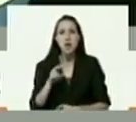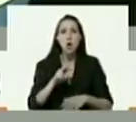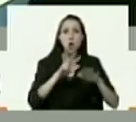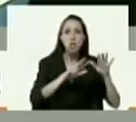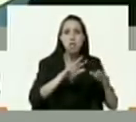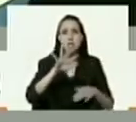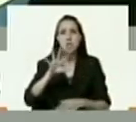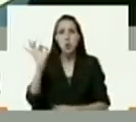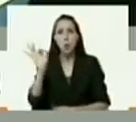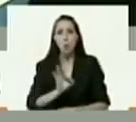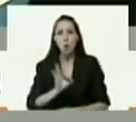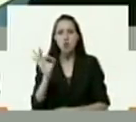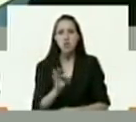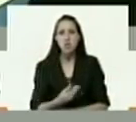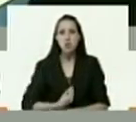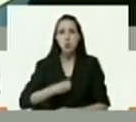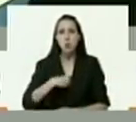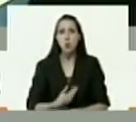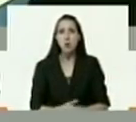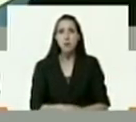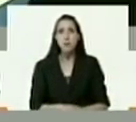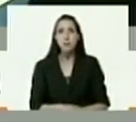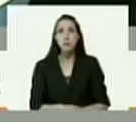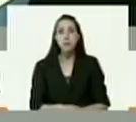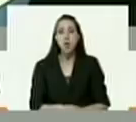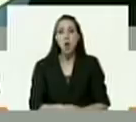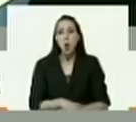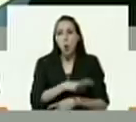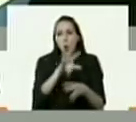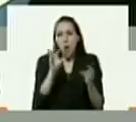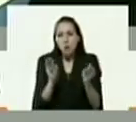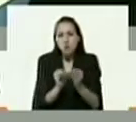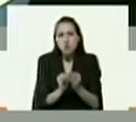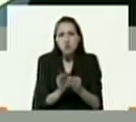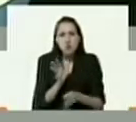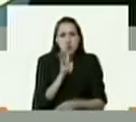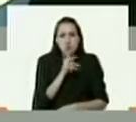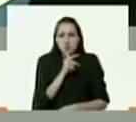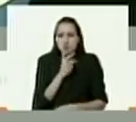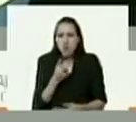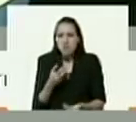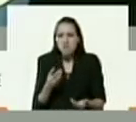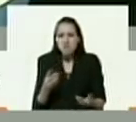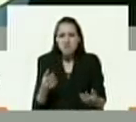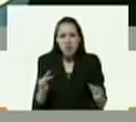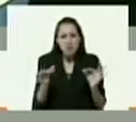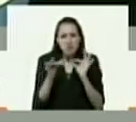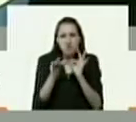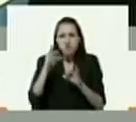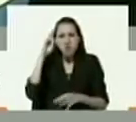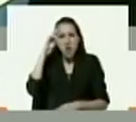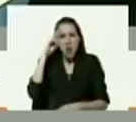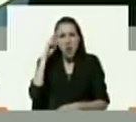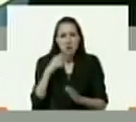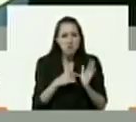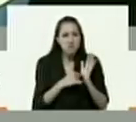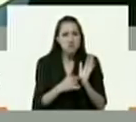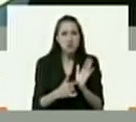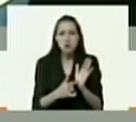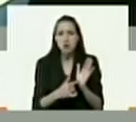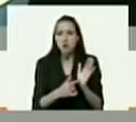85%, unas conclusiones que no se corresponden con la realidad, no reflejó. Nosotros tenemos